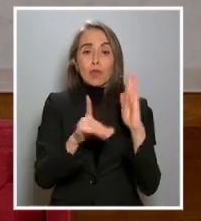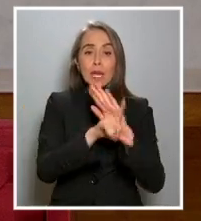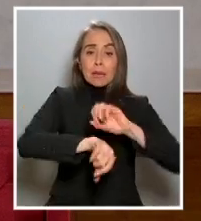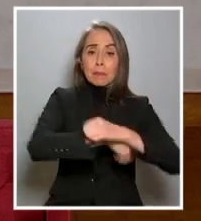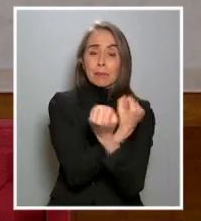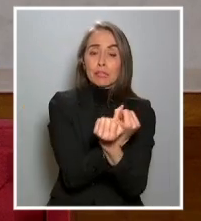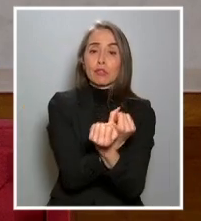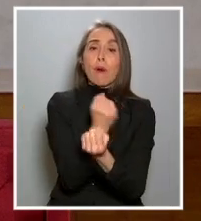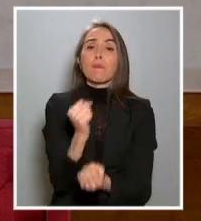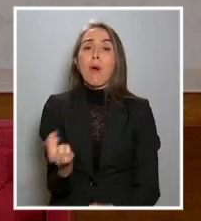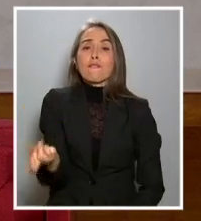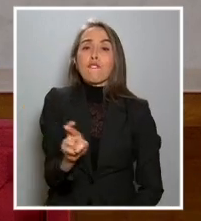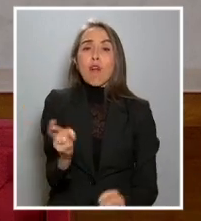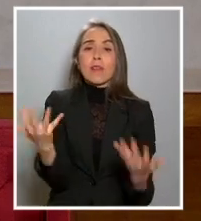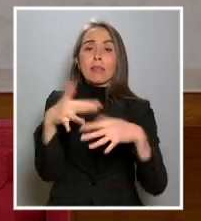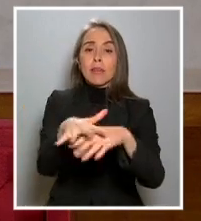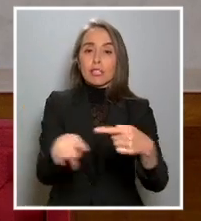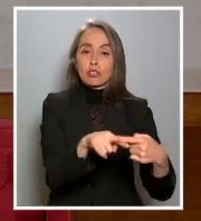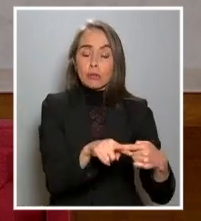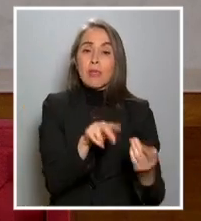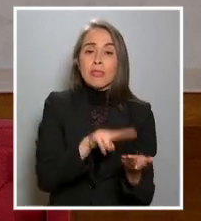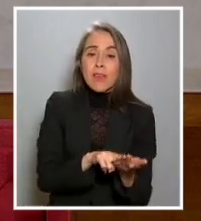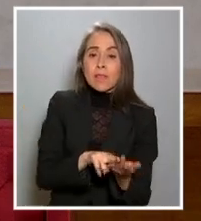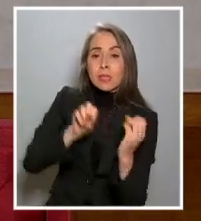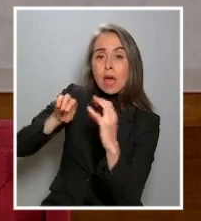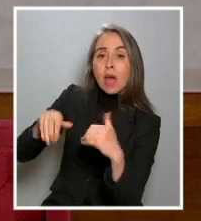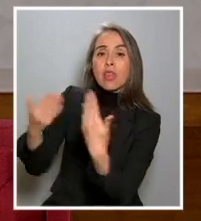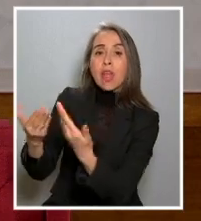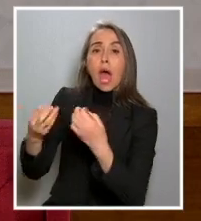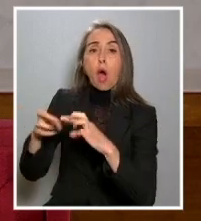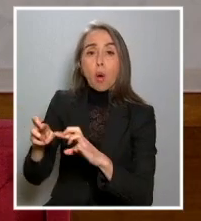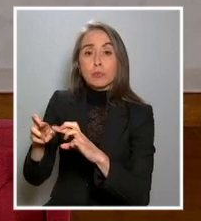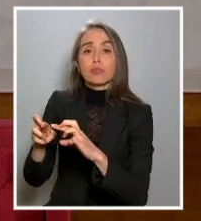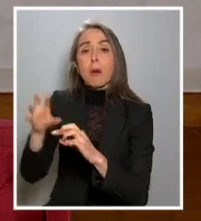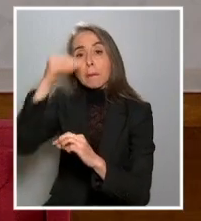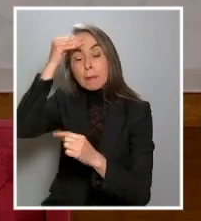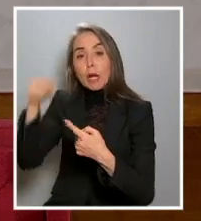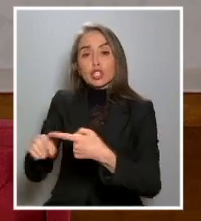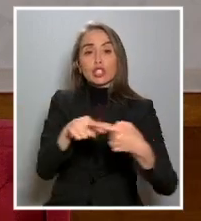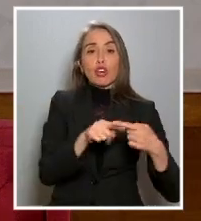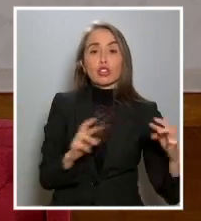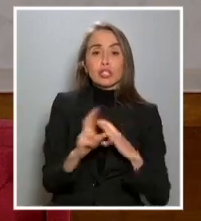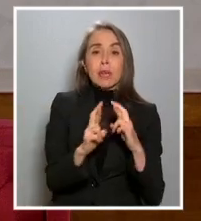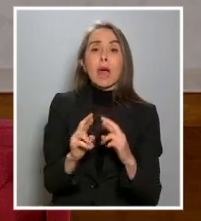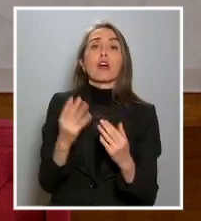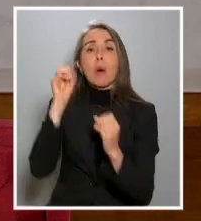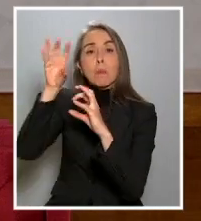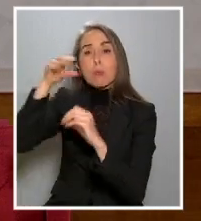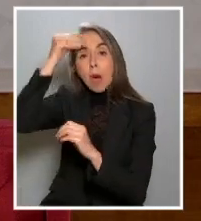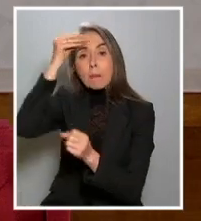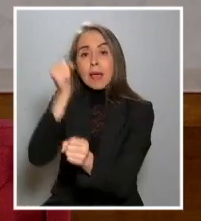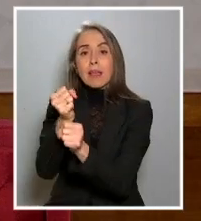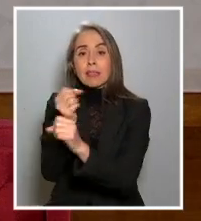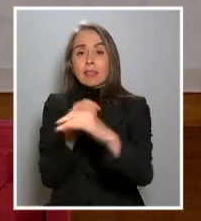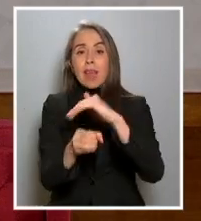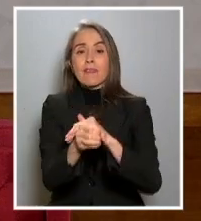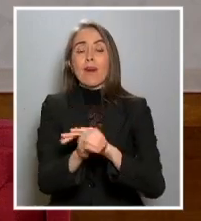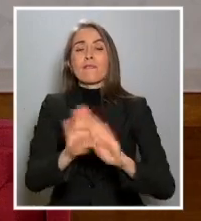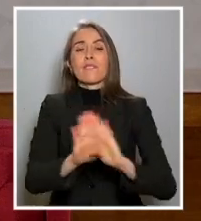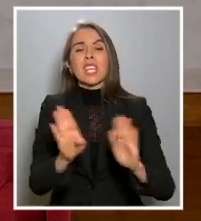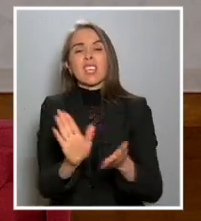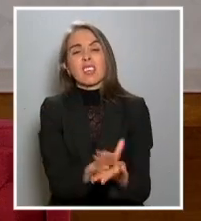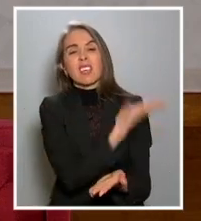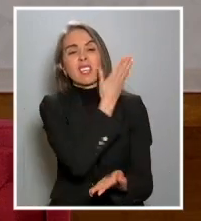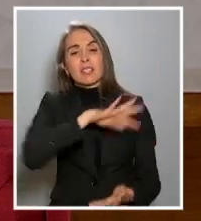pueda lograr y entregar verdaderas opciones sociales y laborales para quienes quieran dejar atrás su trayectoria delictual.